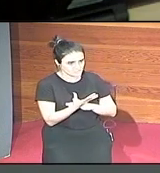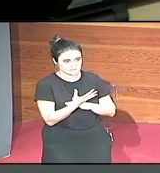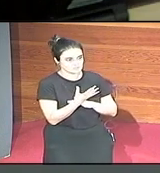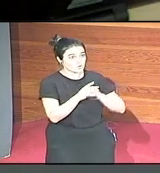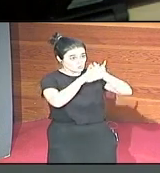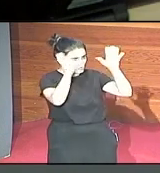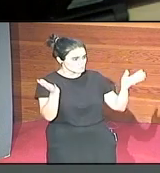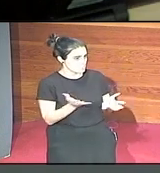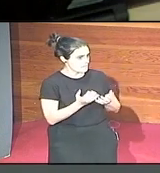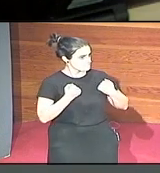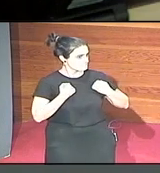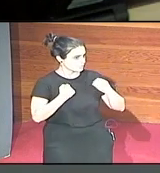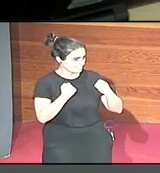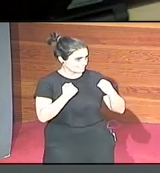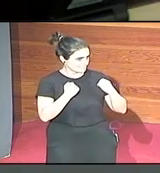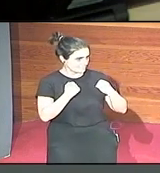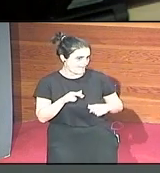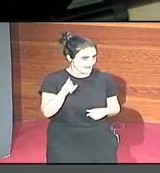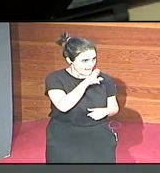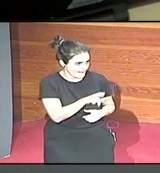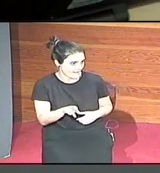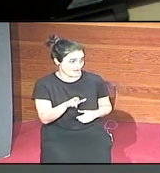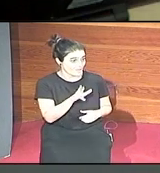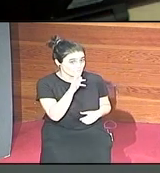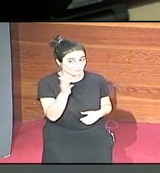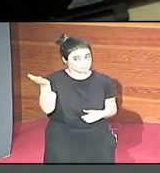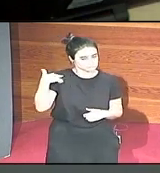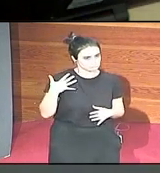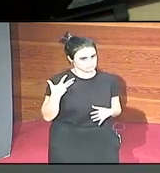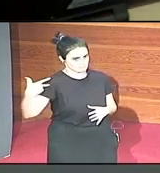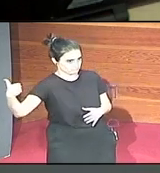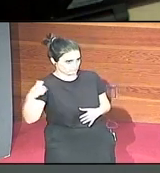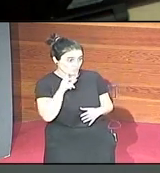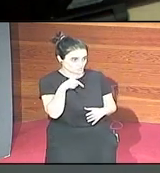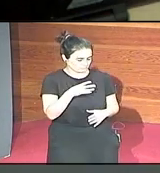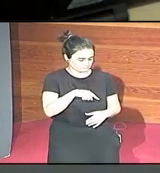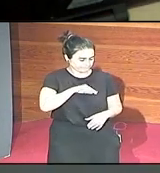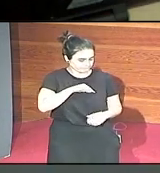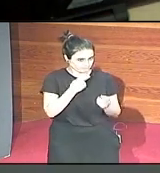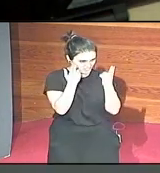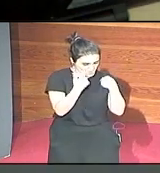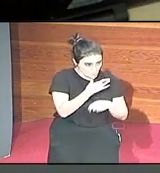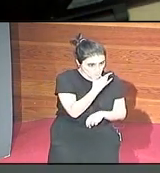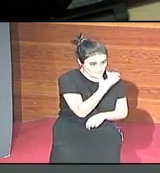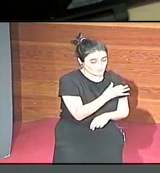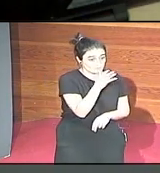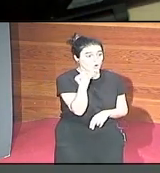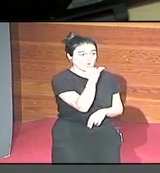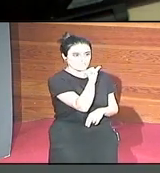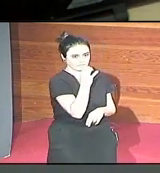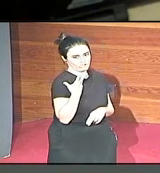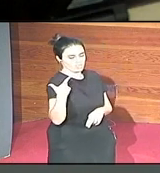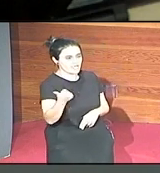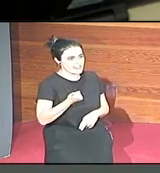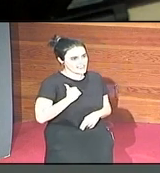restaurada, condición que le fue arrebatada, de ahí la humillación, por culpa de los occidentales que se